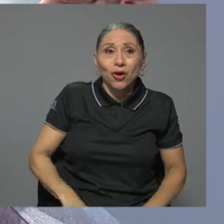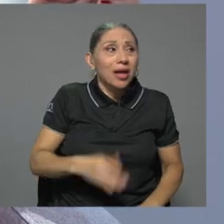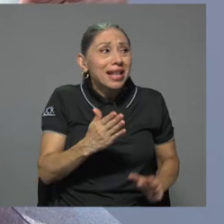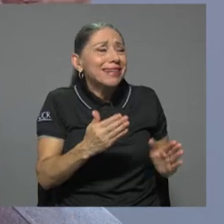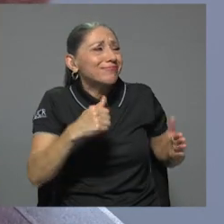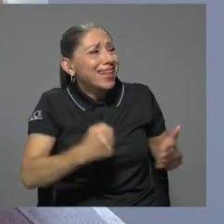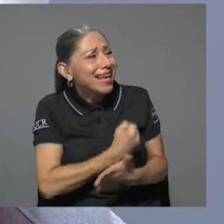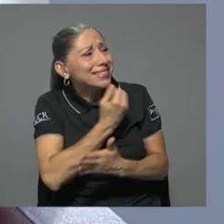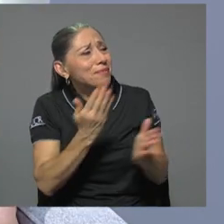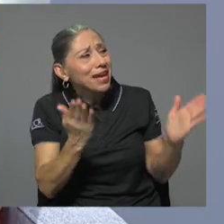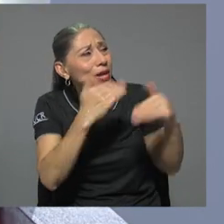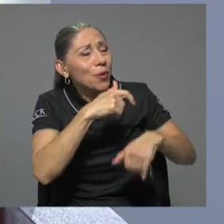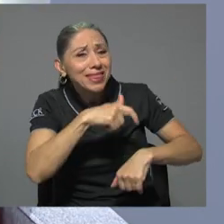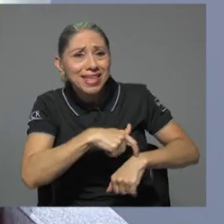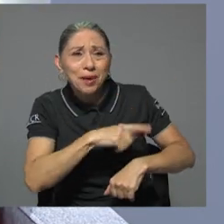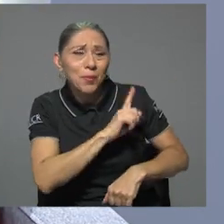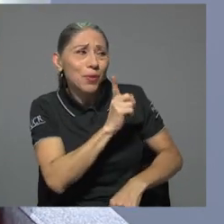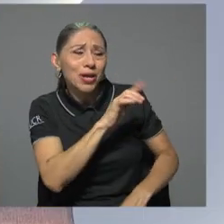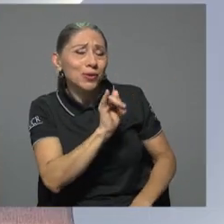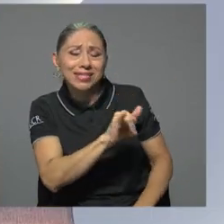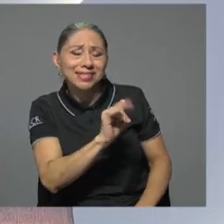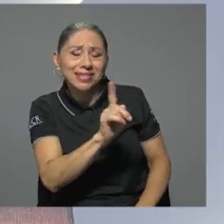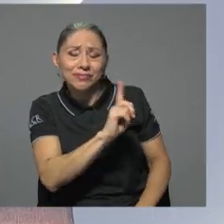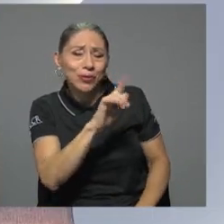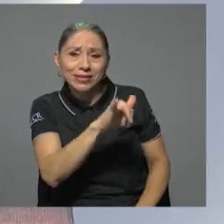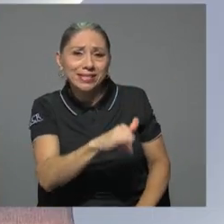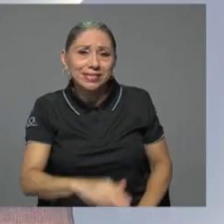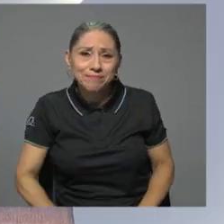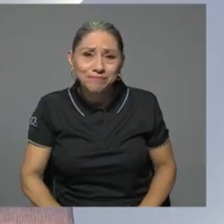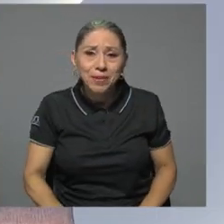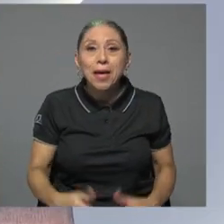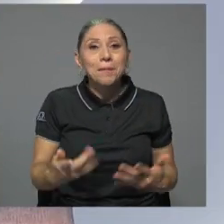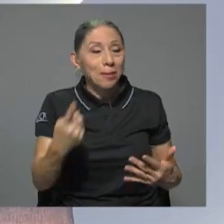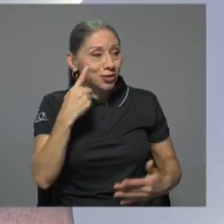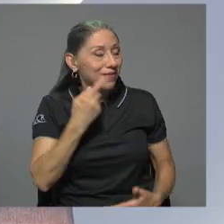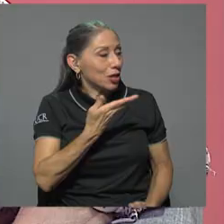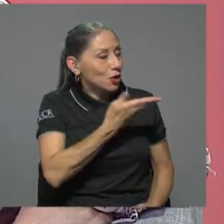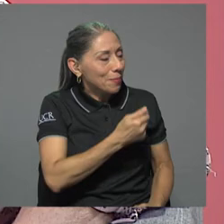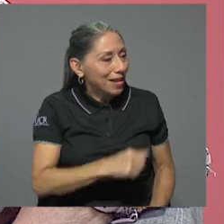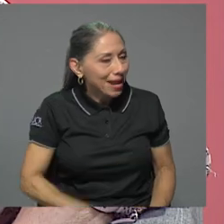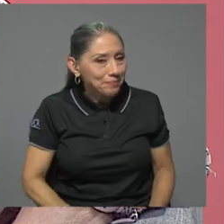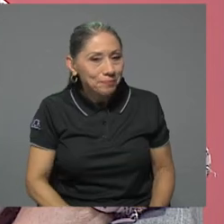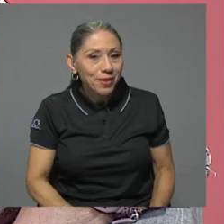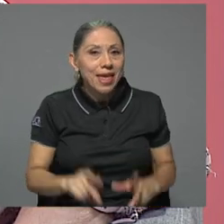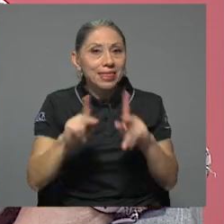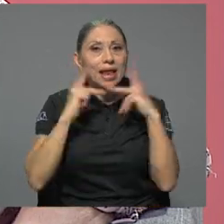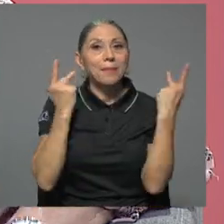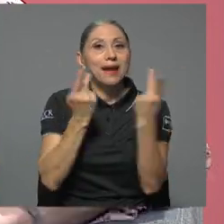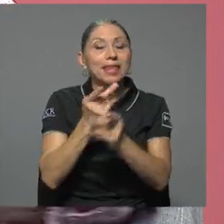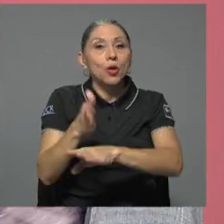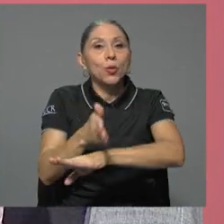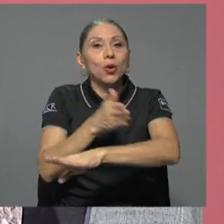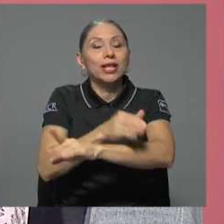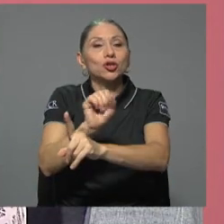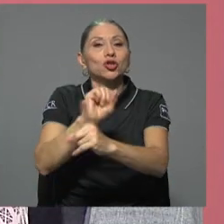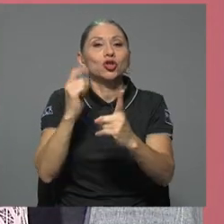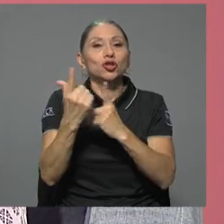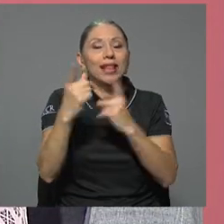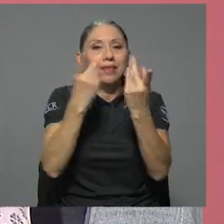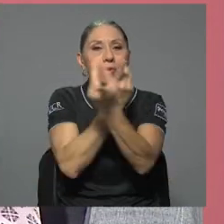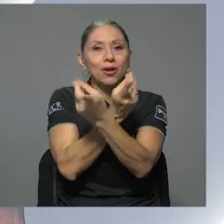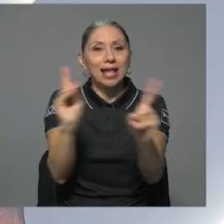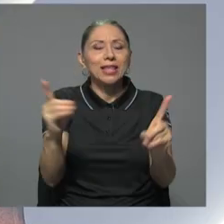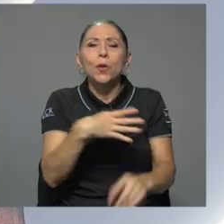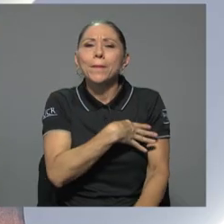pero no es yo quisiera como que ellos vamos a ver doña pilar el partido progreso social democrático me gustaría